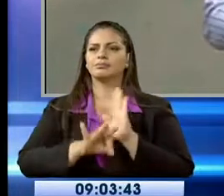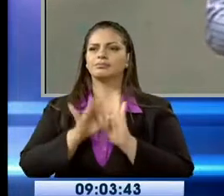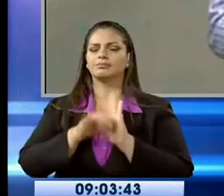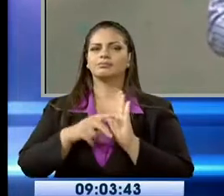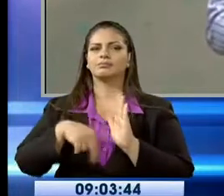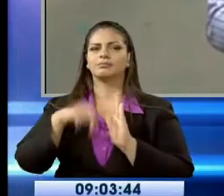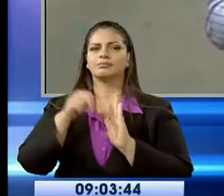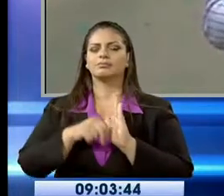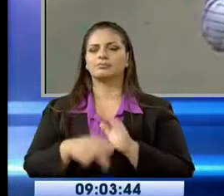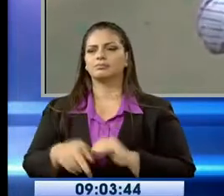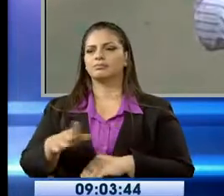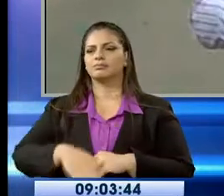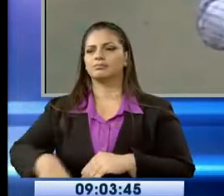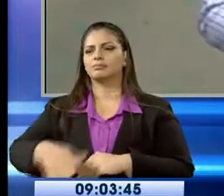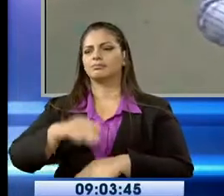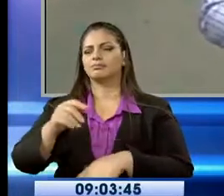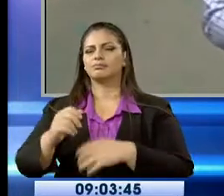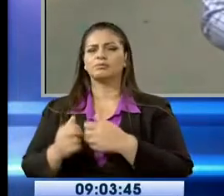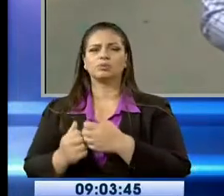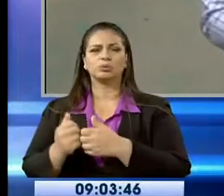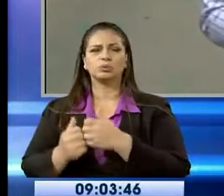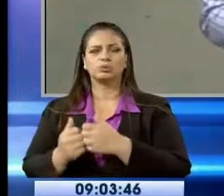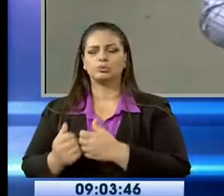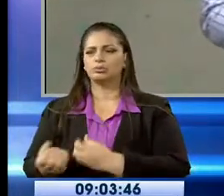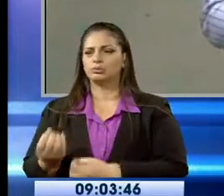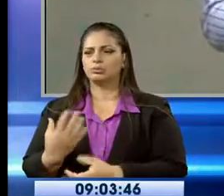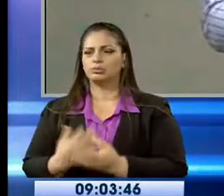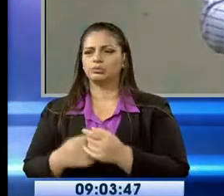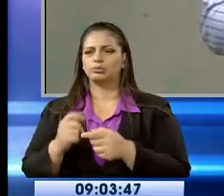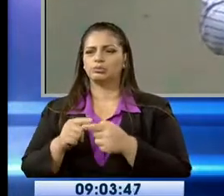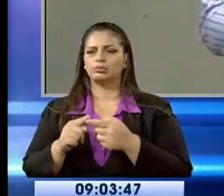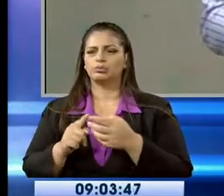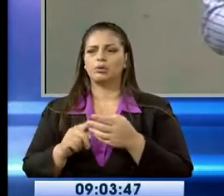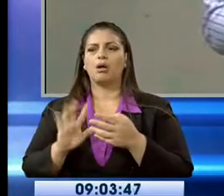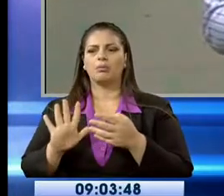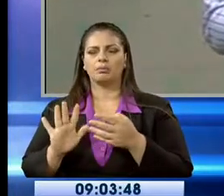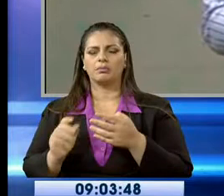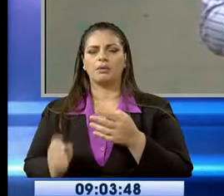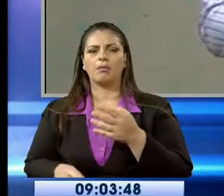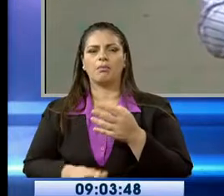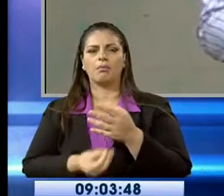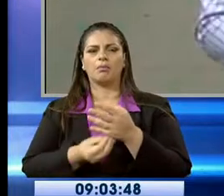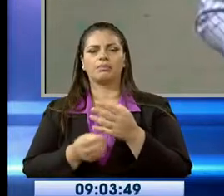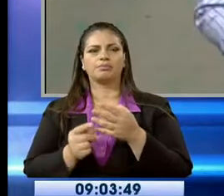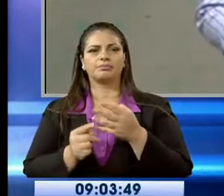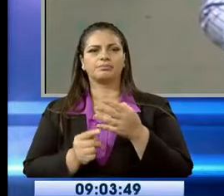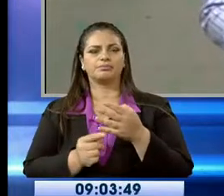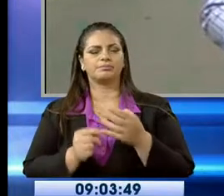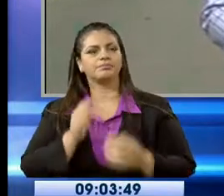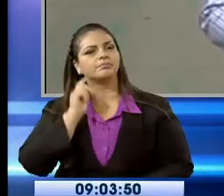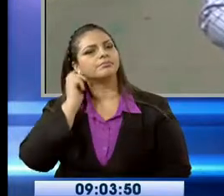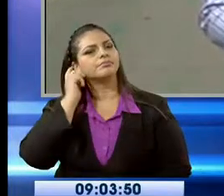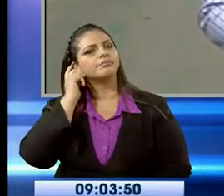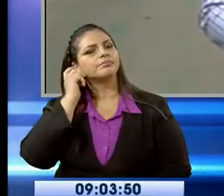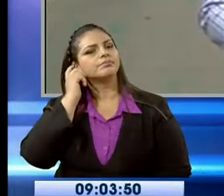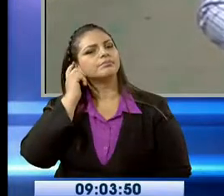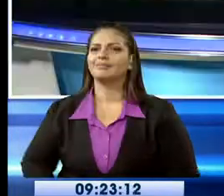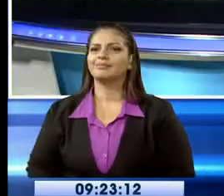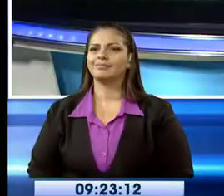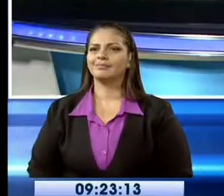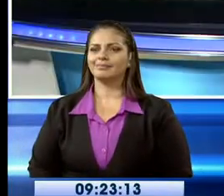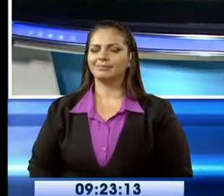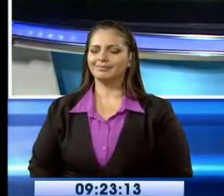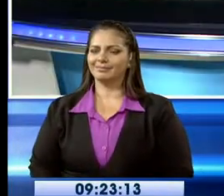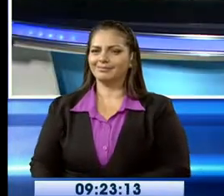que los aquejan en este sector. ¿Es cuánto podemos informar desde aquí, Roselena Hugo? Tienen más allá en estudios. Buenos días. Gracias, Julio César. Buenos